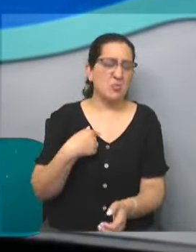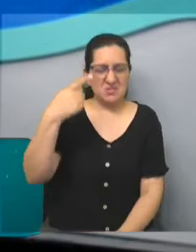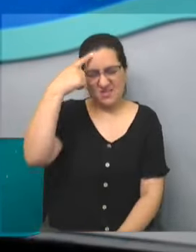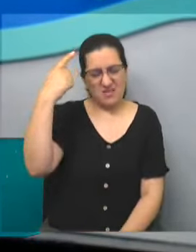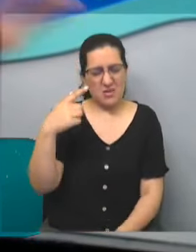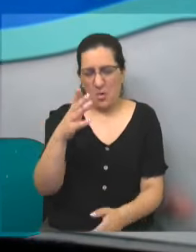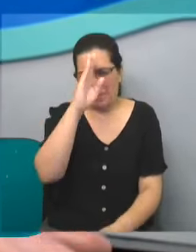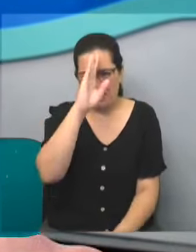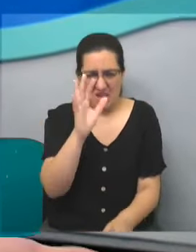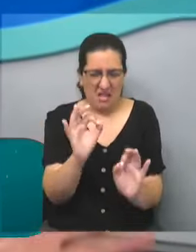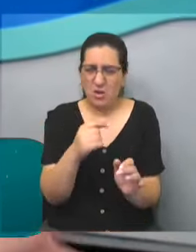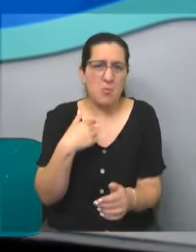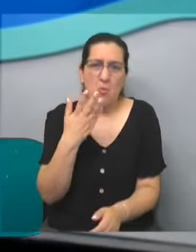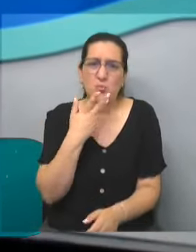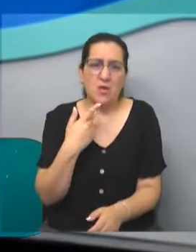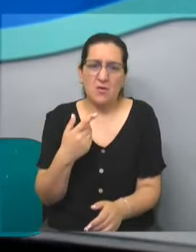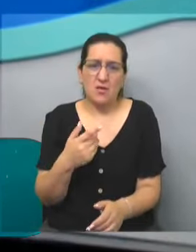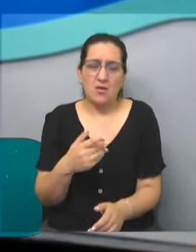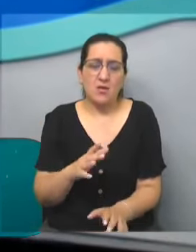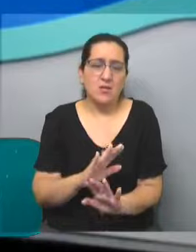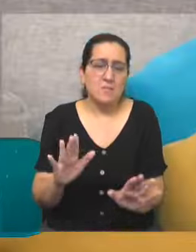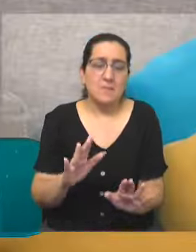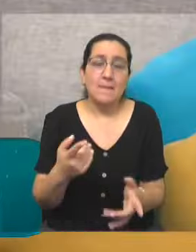me gustaba mucho estudiar, ni me gusta mucho estudiar.